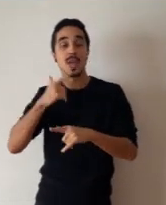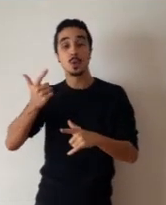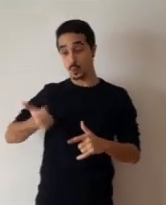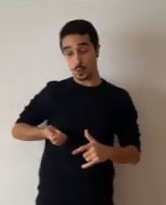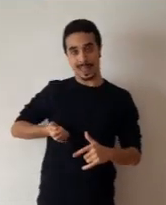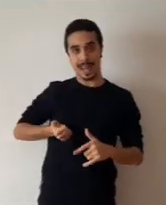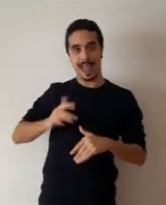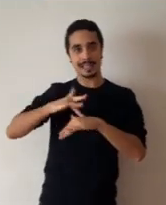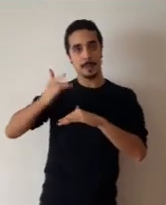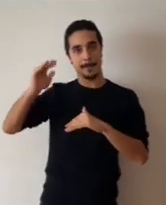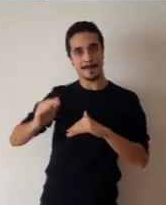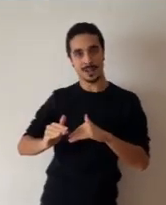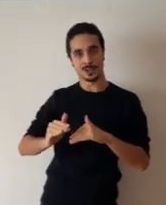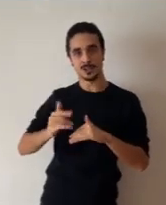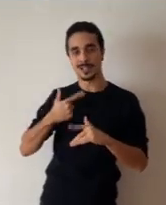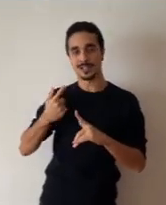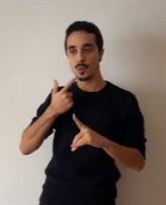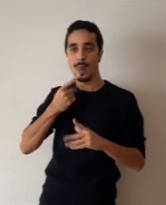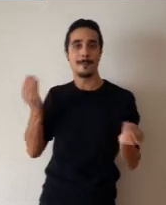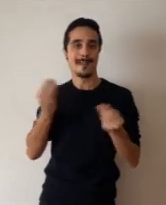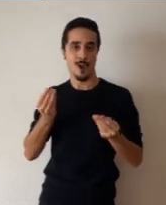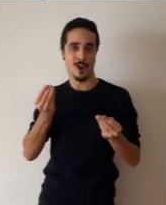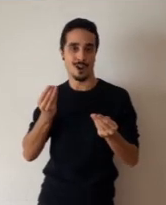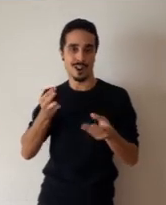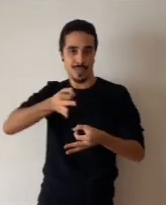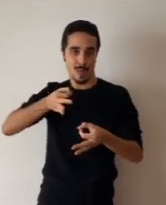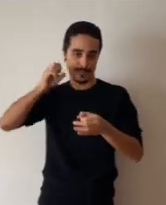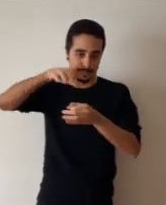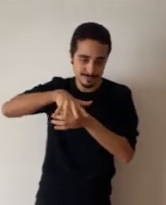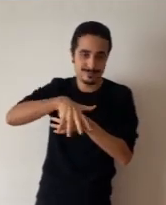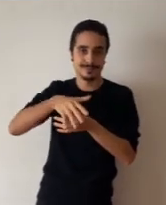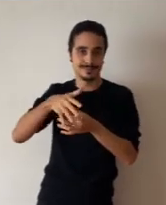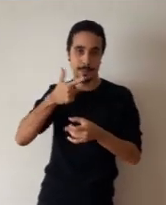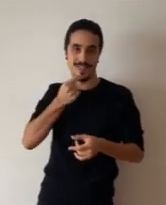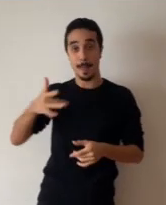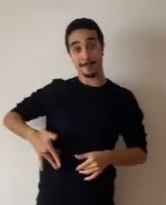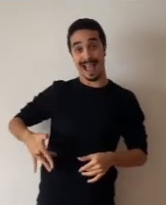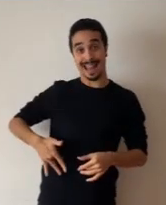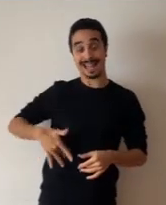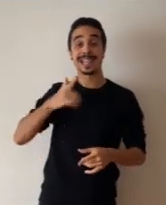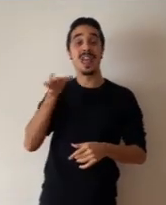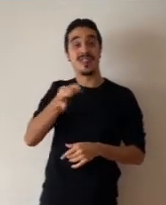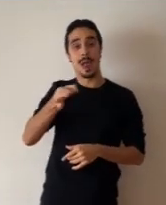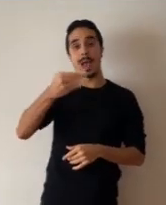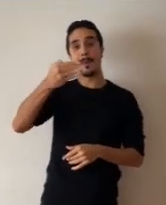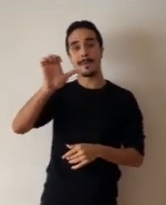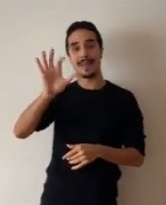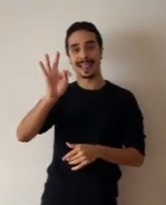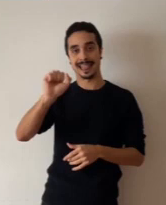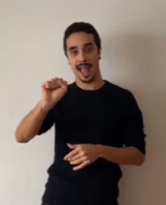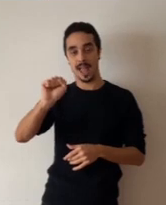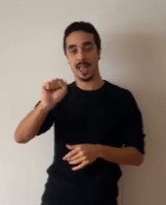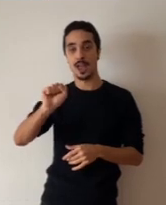favorece la sensibilidad a la insulina, hace que la insulina se utilice mejor, entonces el páncreas o